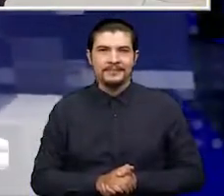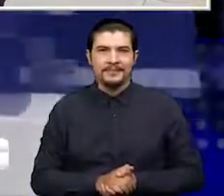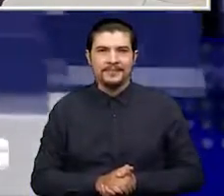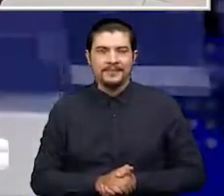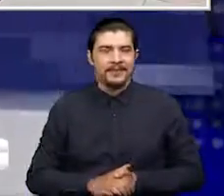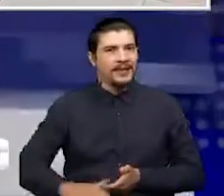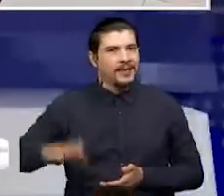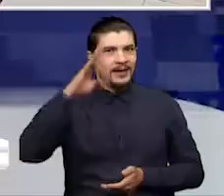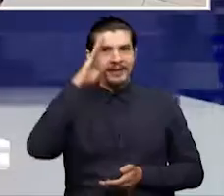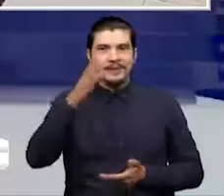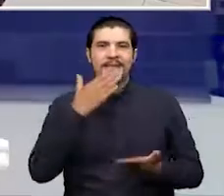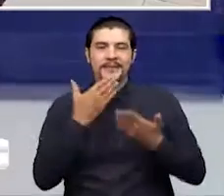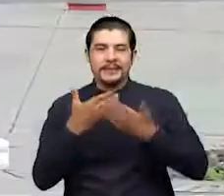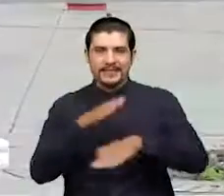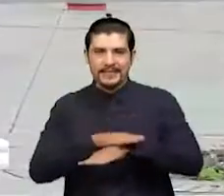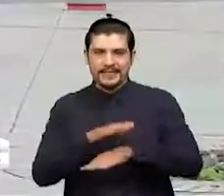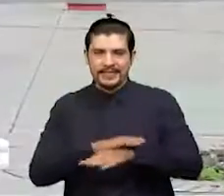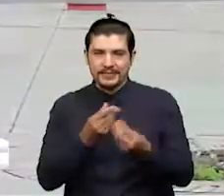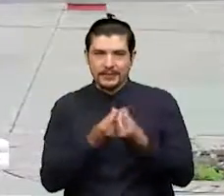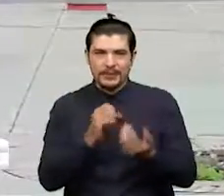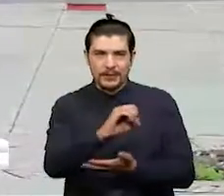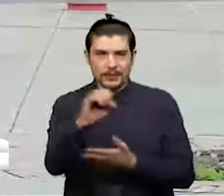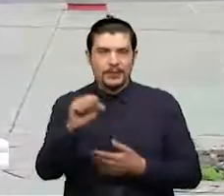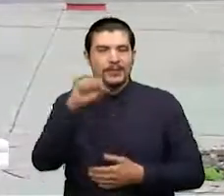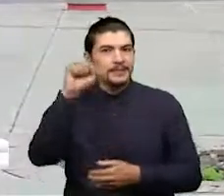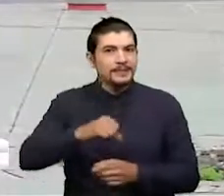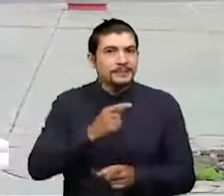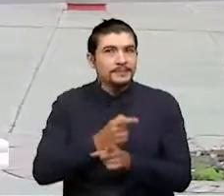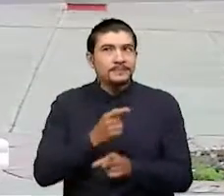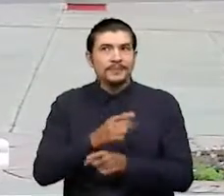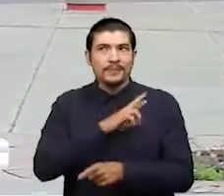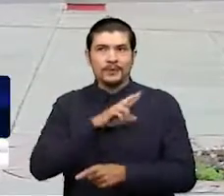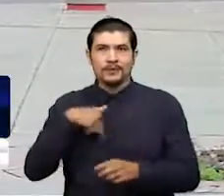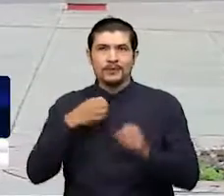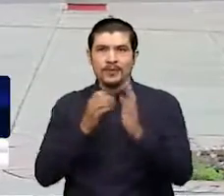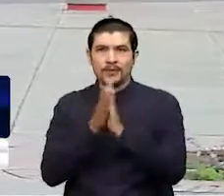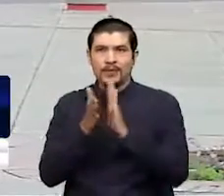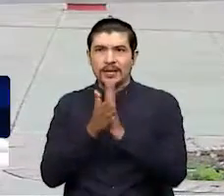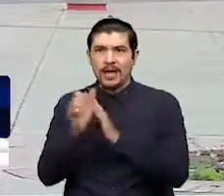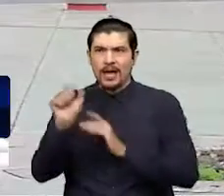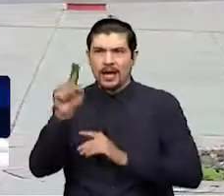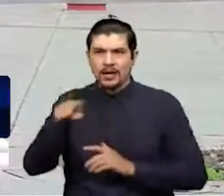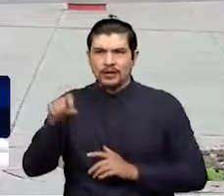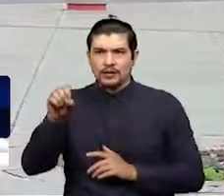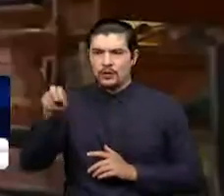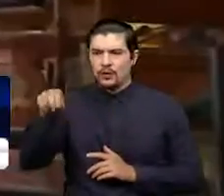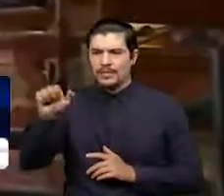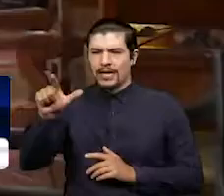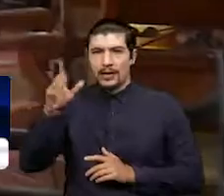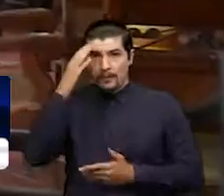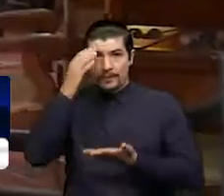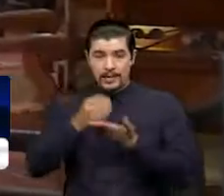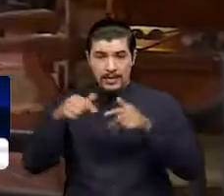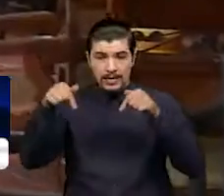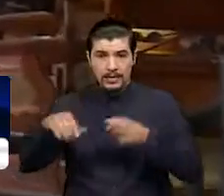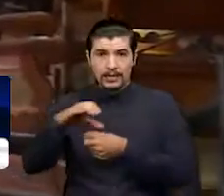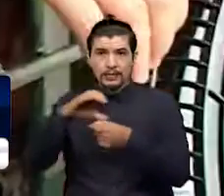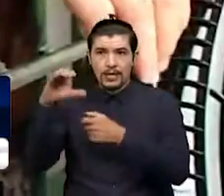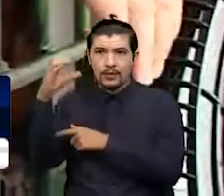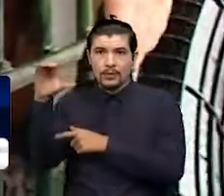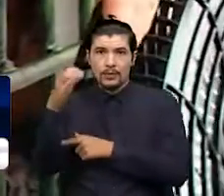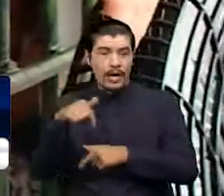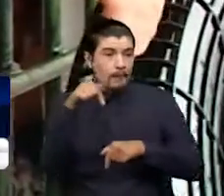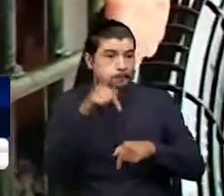buenas tardes compañeros y televidentes pues efectivamente les contamos que a sonar se pronunció en cúcuta señalando que mientras no existan cárceles suficientes